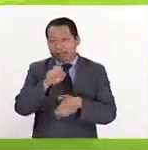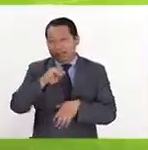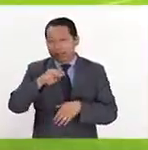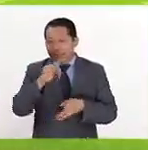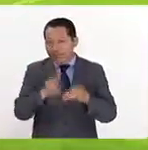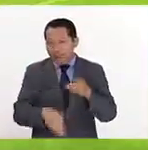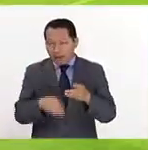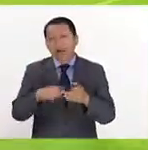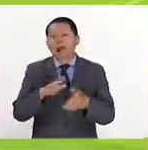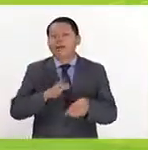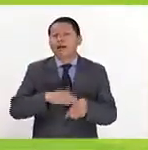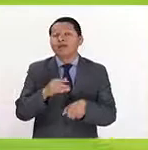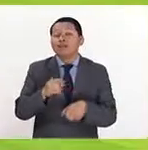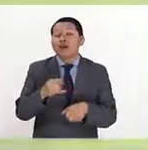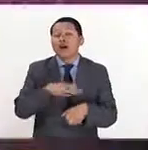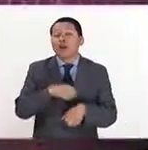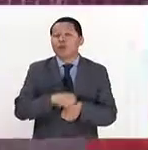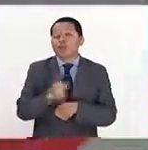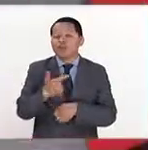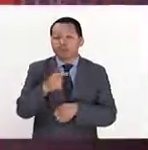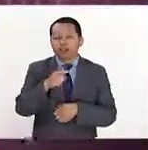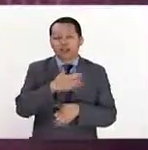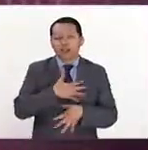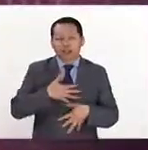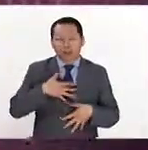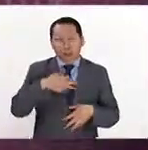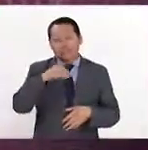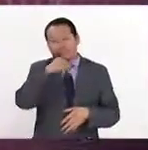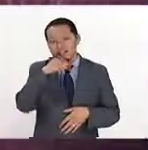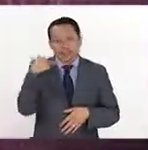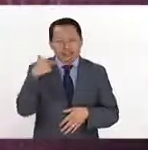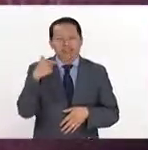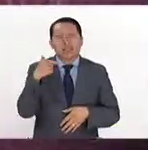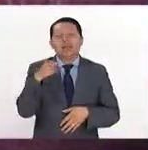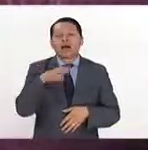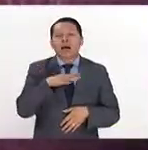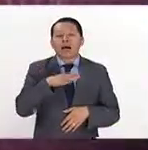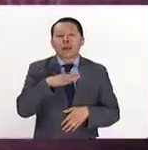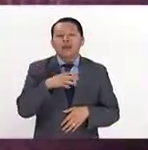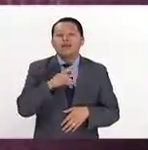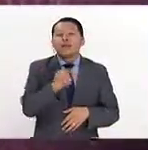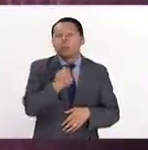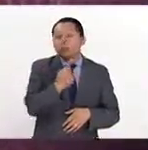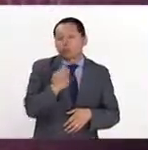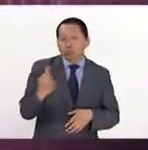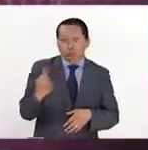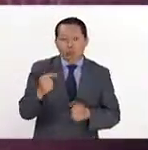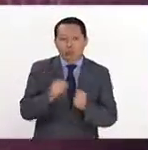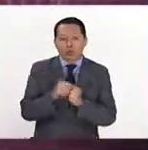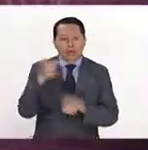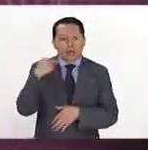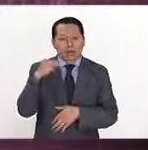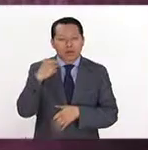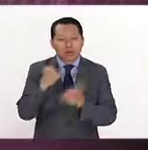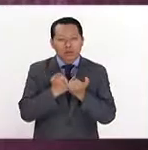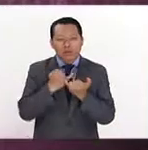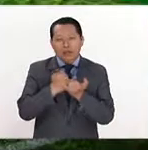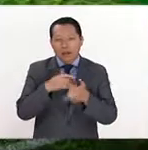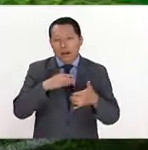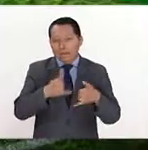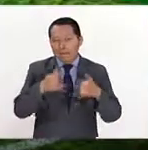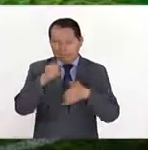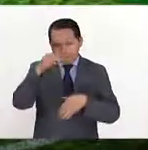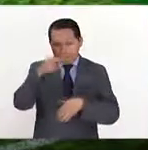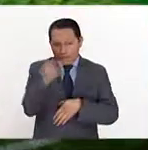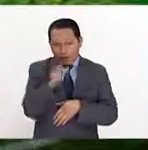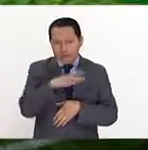¿Qué más? Jornada 7, León 0-3 con Chivas, Santos 2-0 Necaxa, Tijuana 1-1 con Veracruz. En la Copa MX, Necaxa